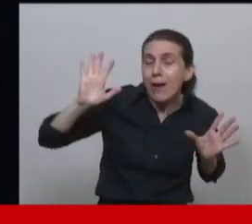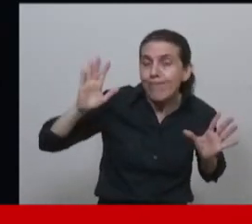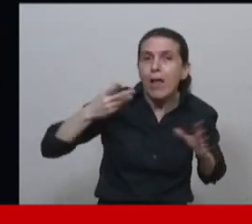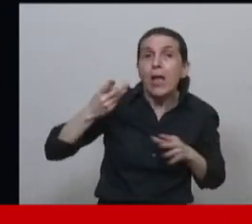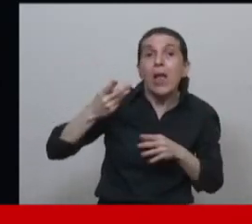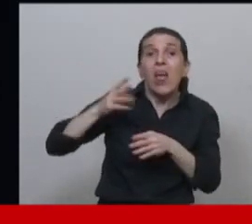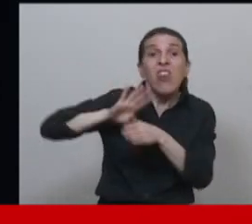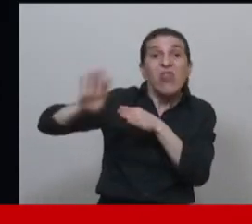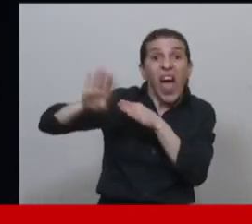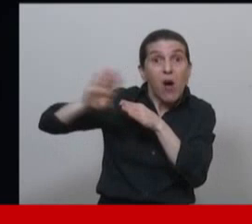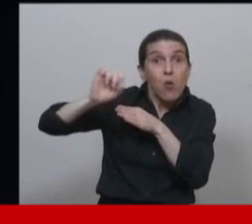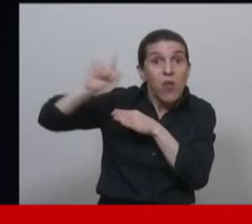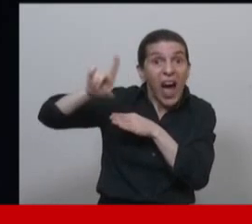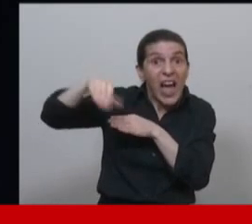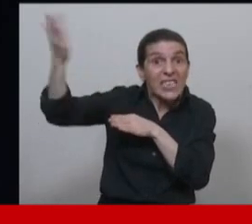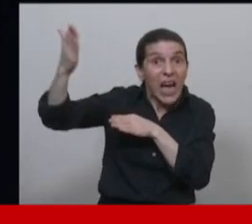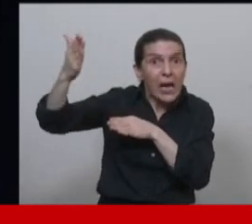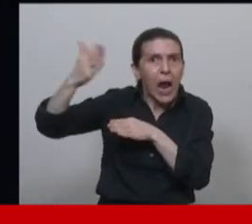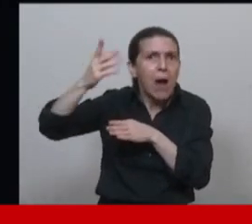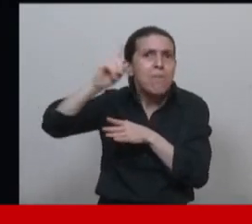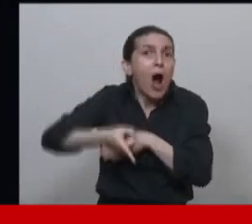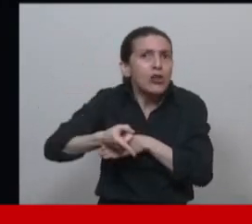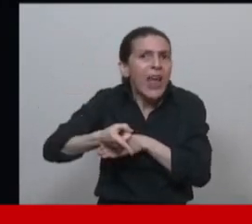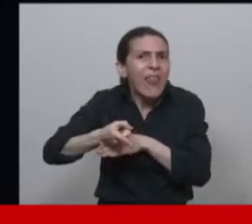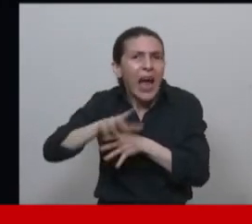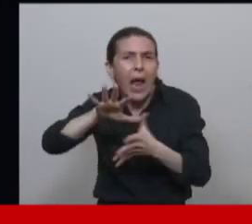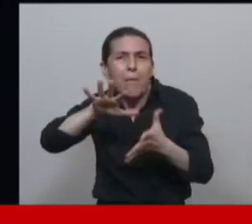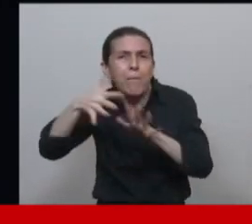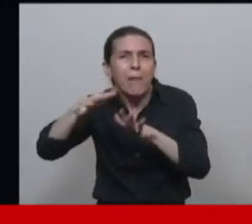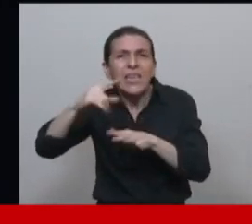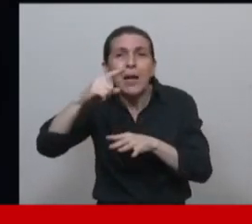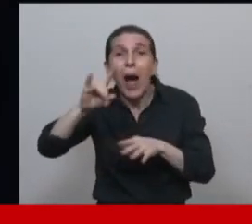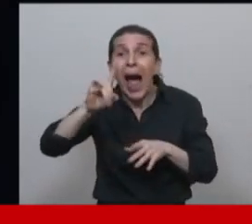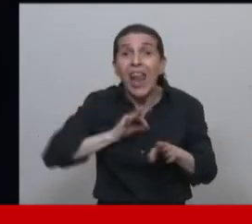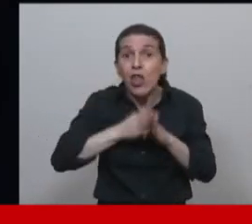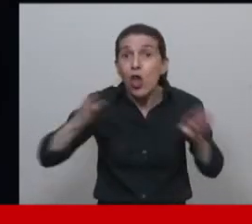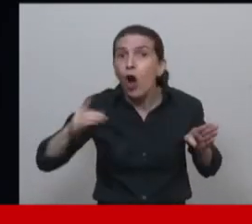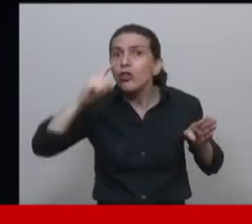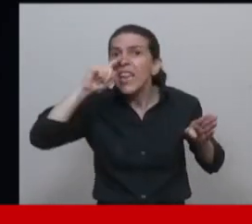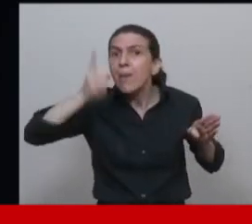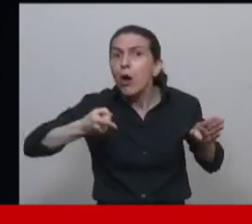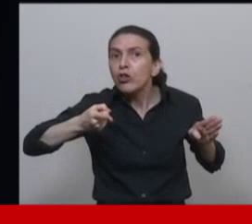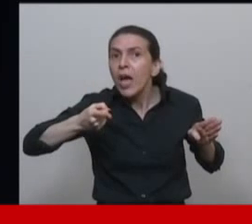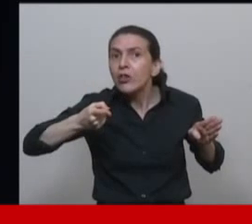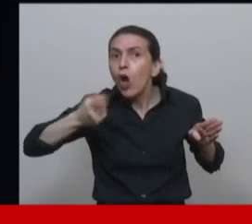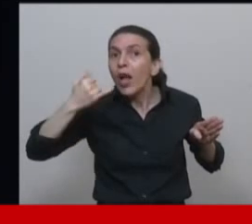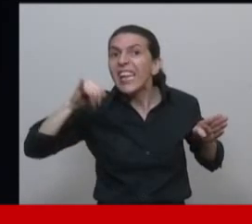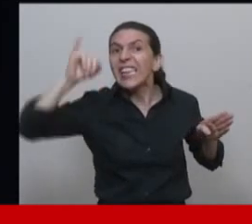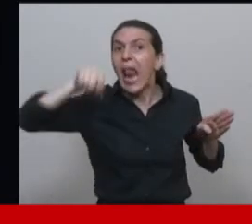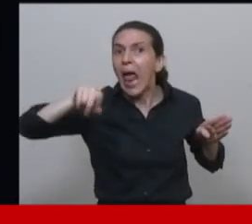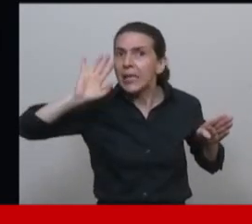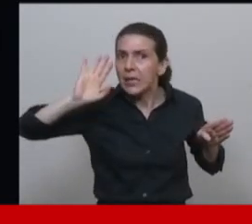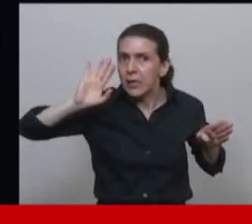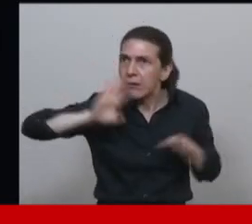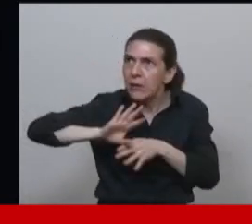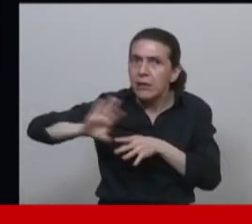a unas tasas promedio de aproximadamente el 7% anual, que ya